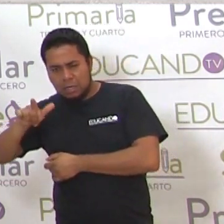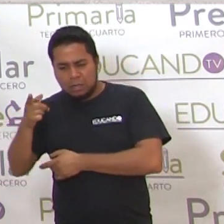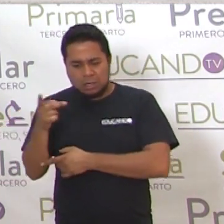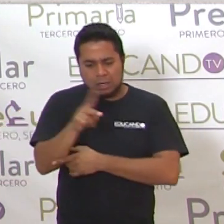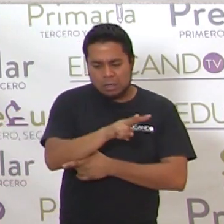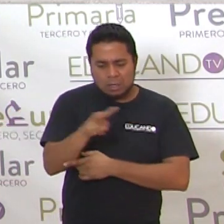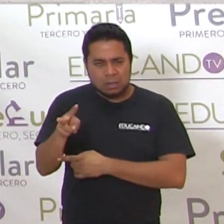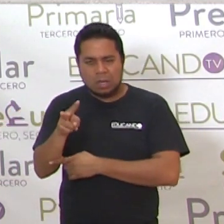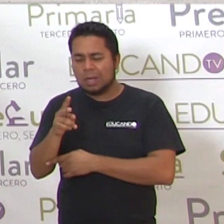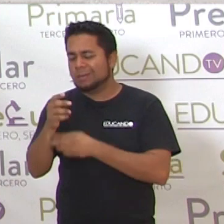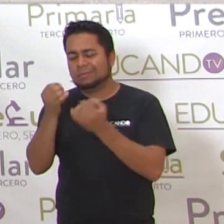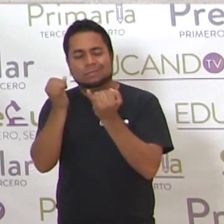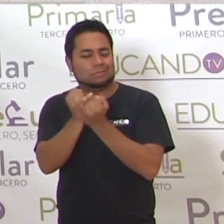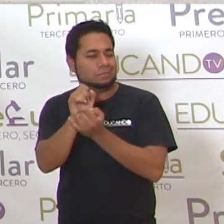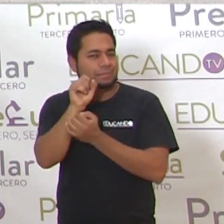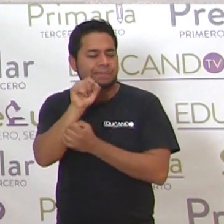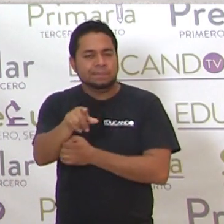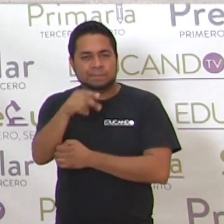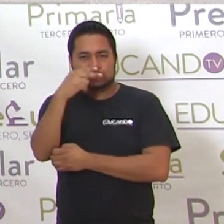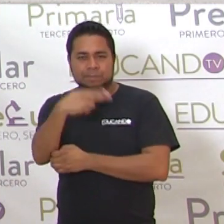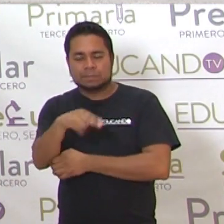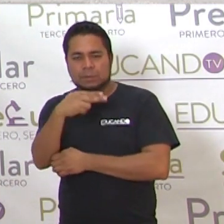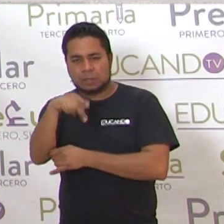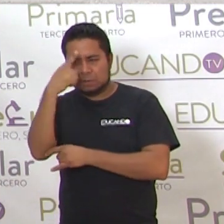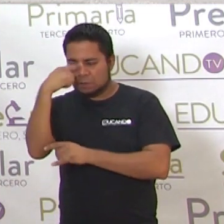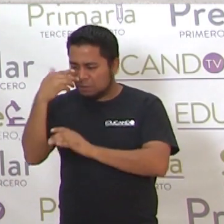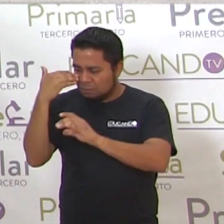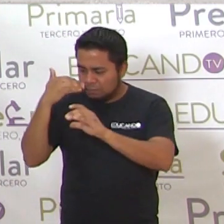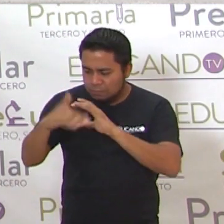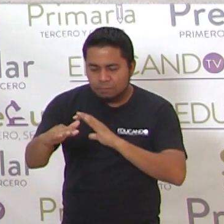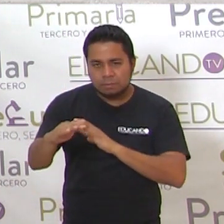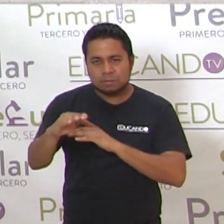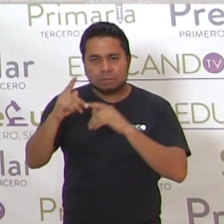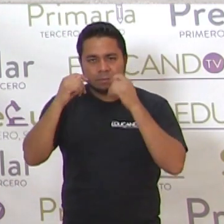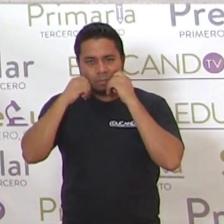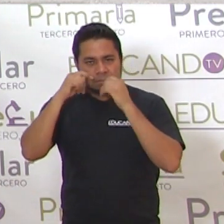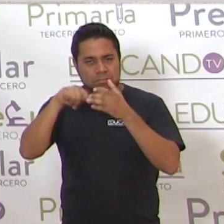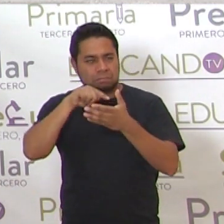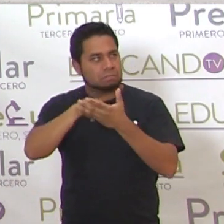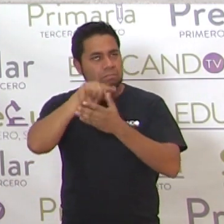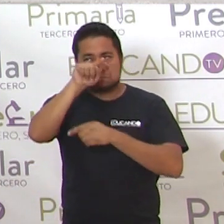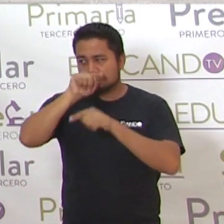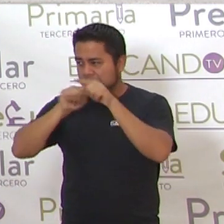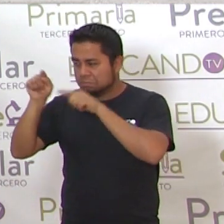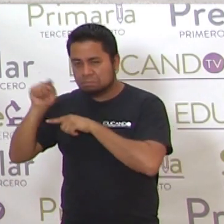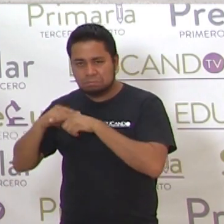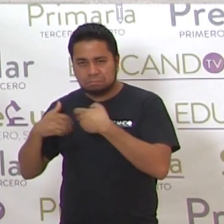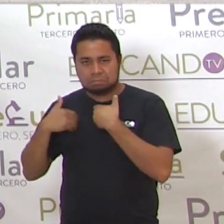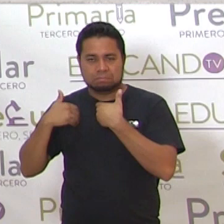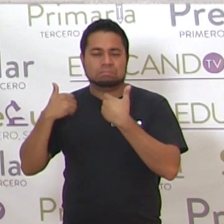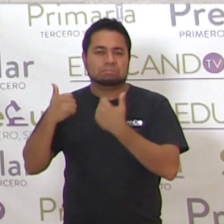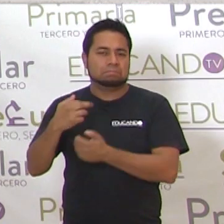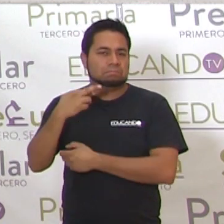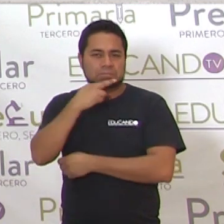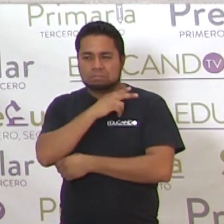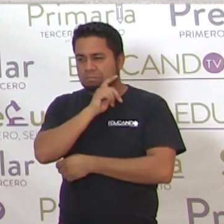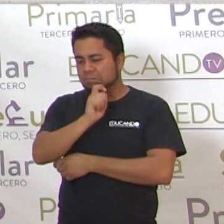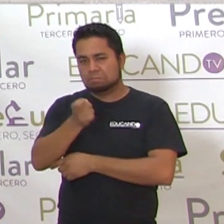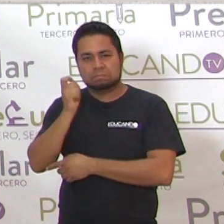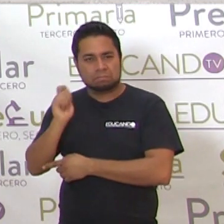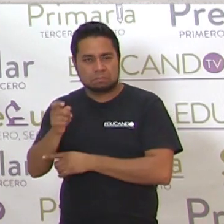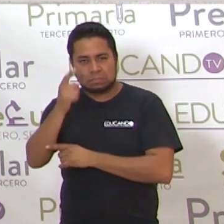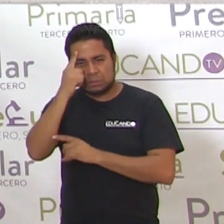referencias importantes y también las puedes reconocer en cualquier lugar y de forma convencional en tu